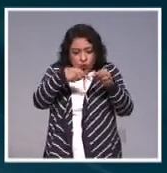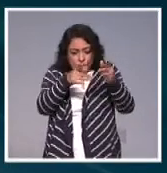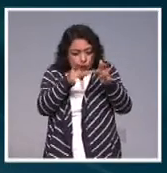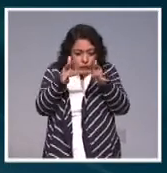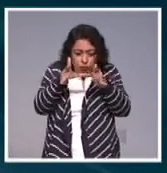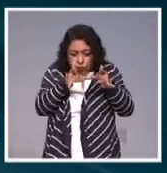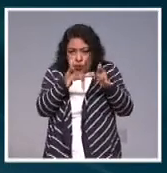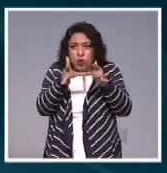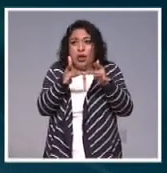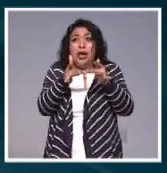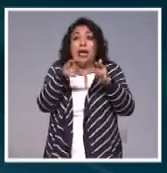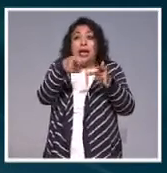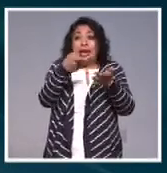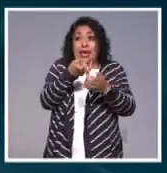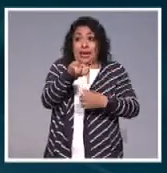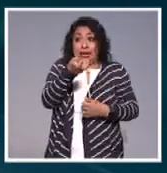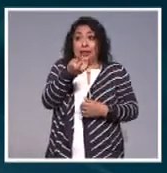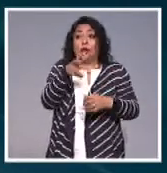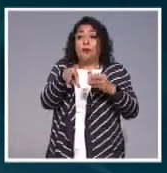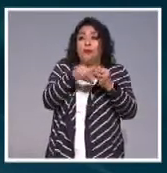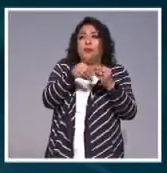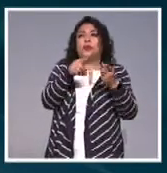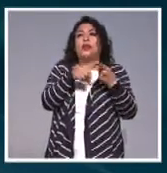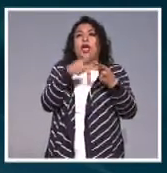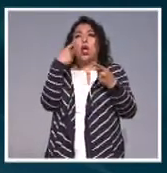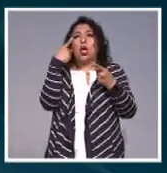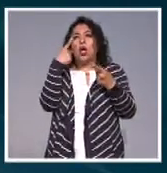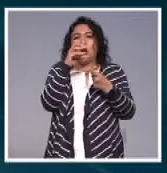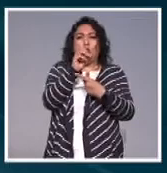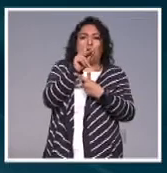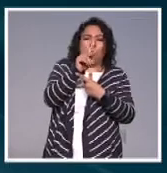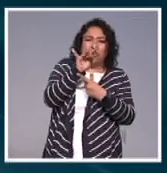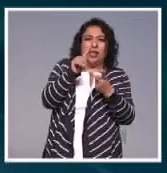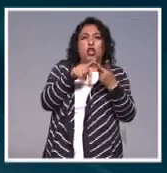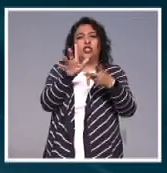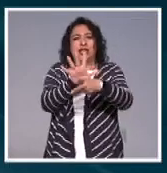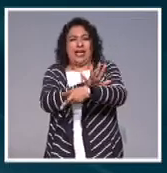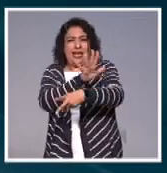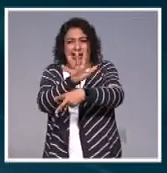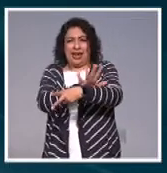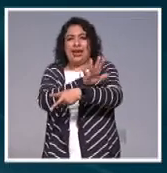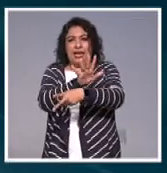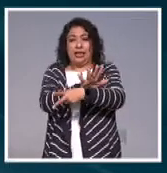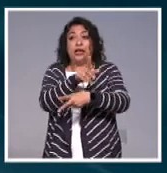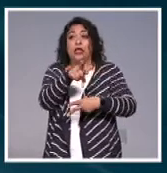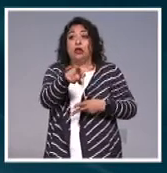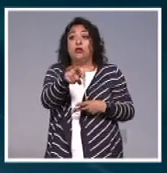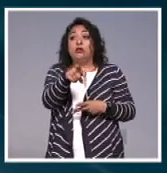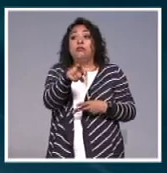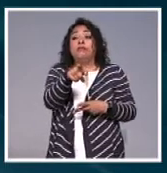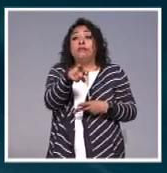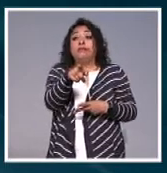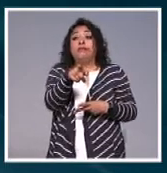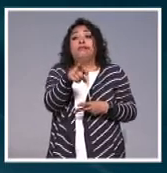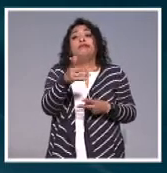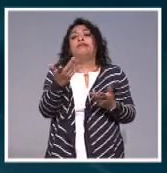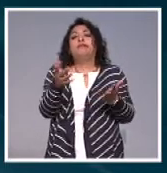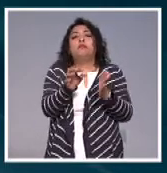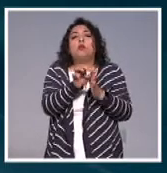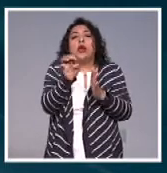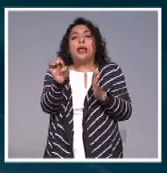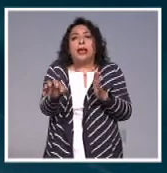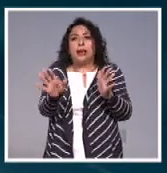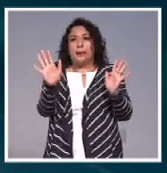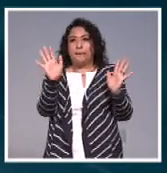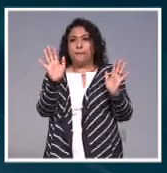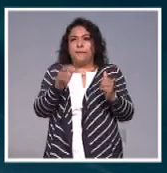y en esos sistemas se incorporan sistemas ópticos o sistemas eléctricos de tal forma que por ejemplo, si